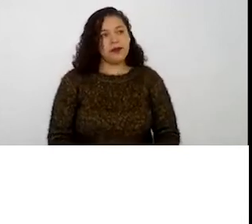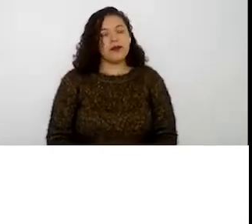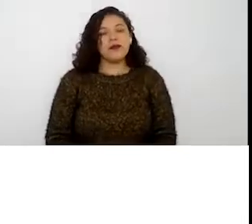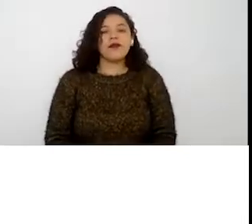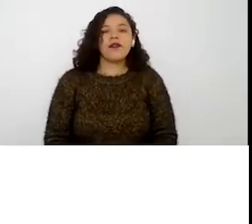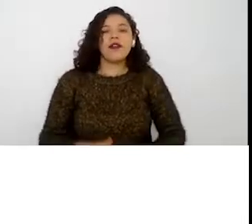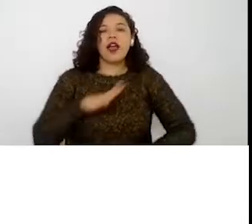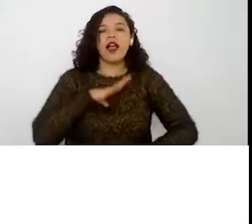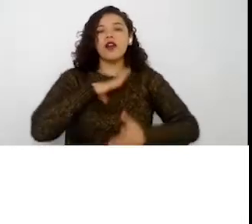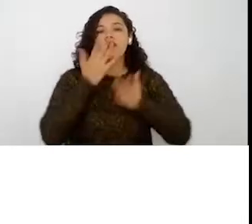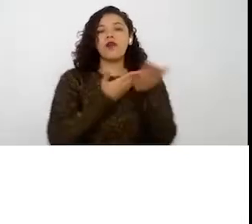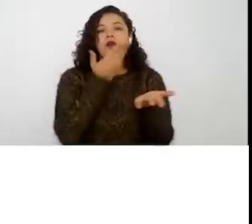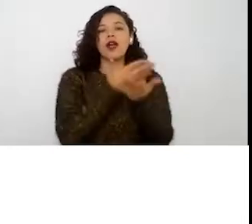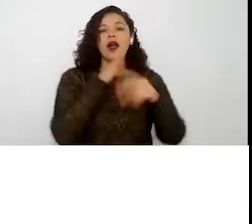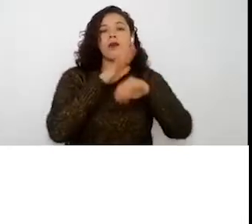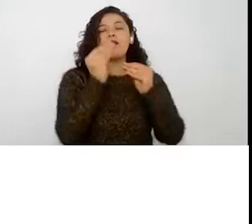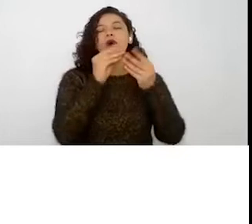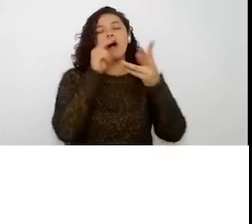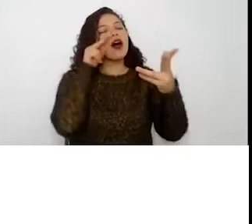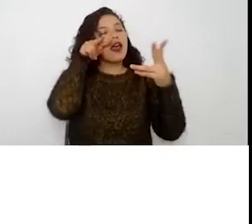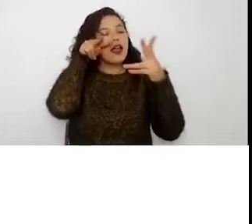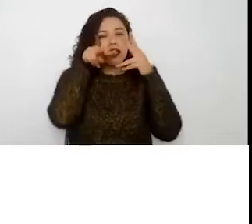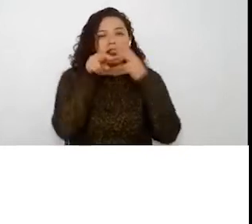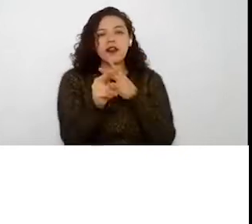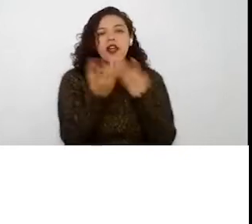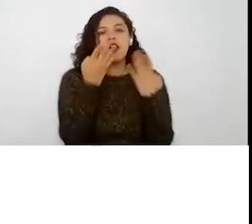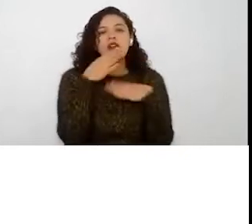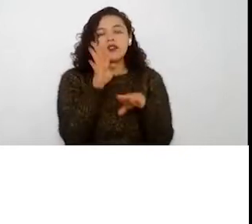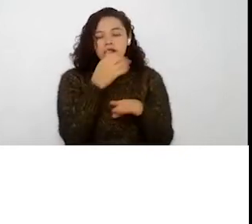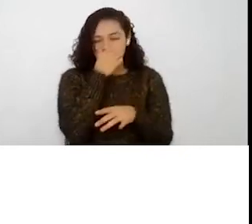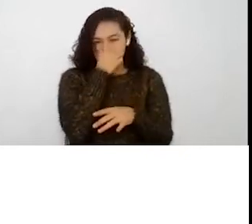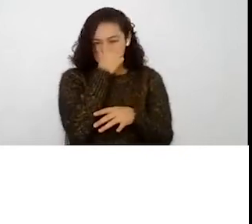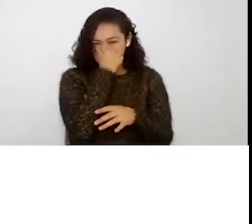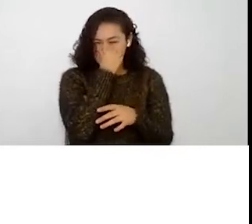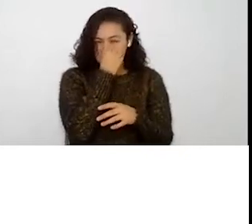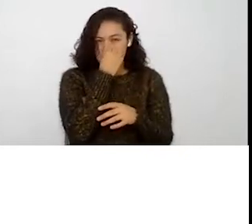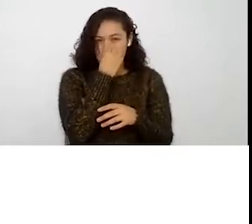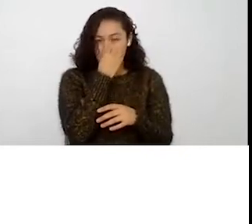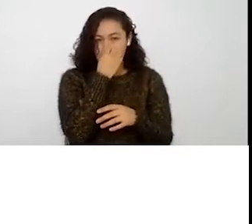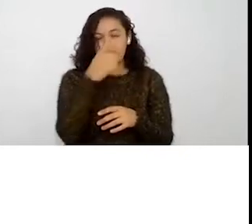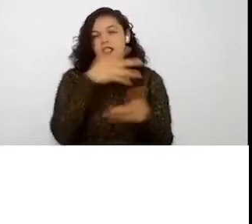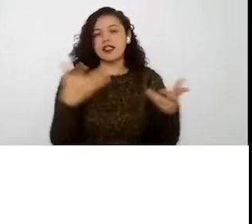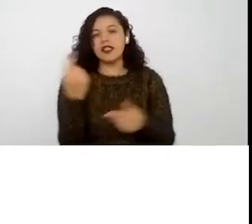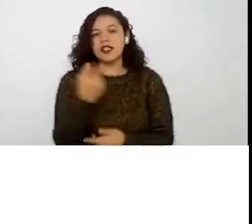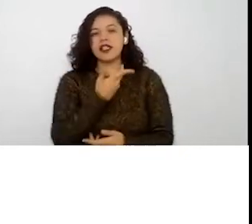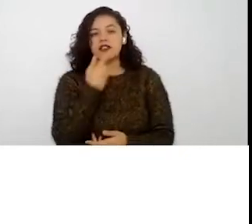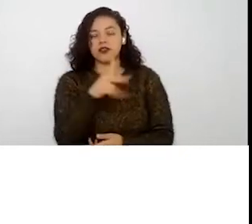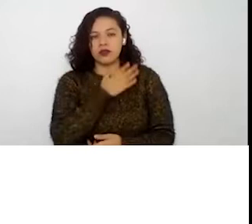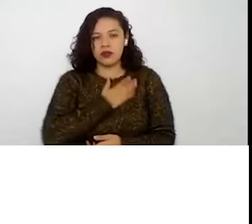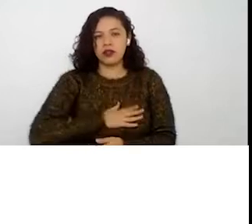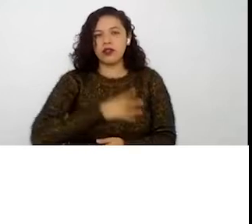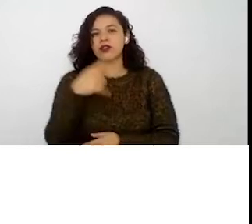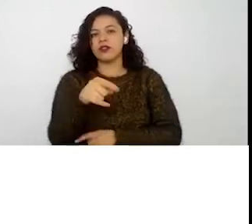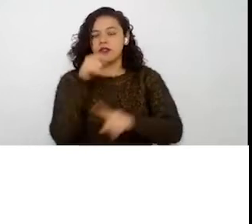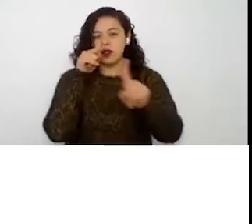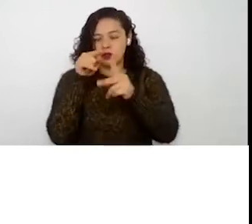planteamiento muy transparente acerca de qué es lo que va a acerca de su justificación de sus objetivos